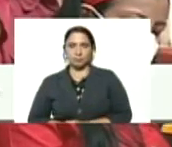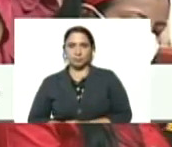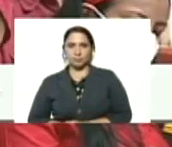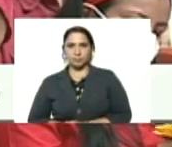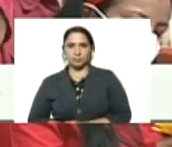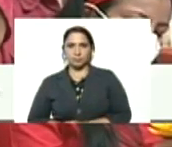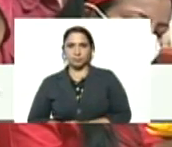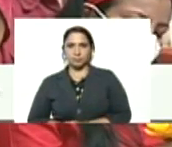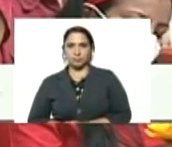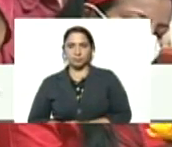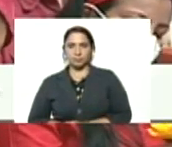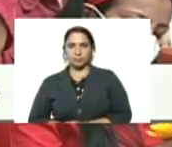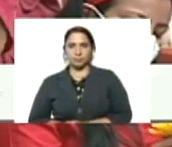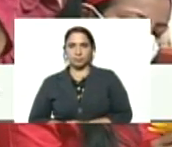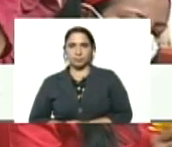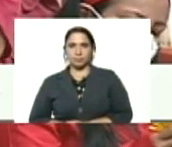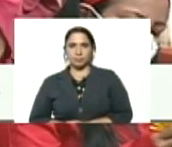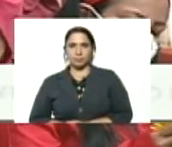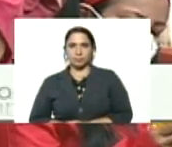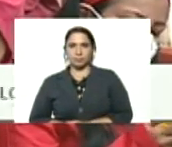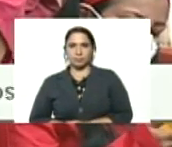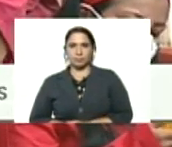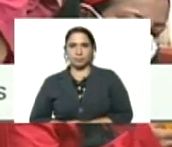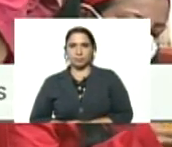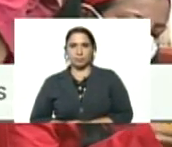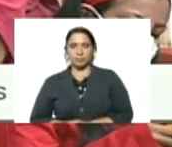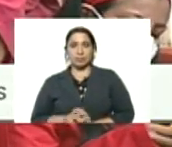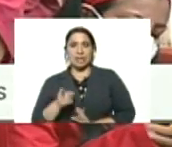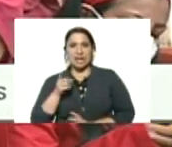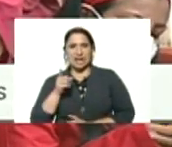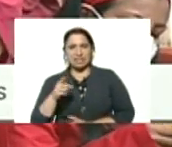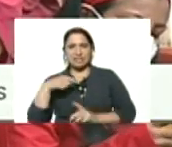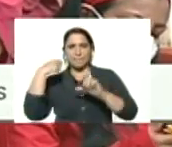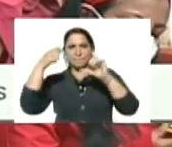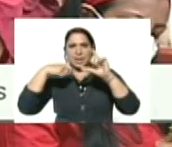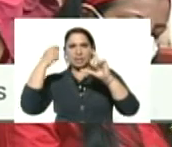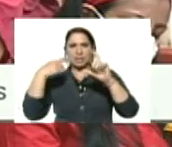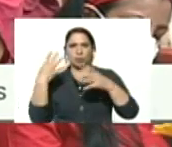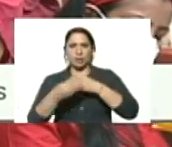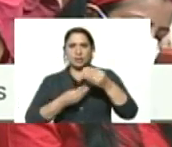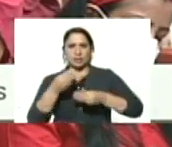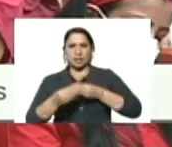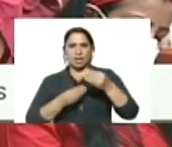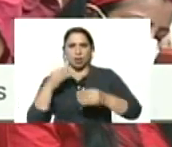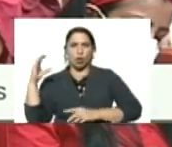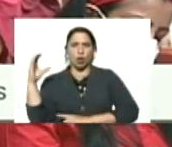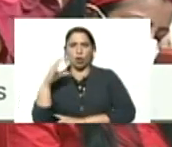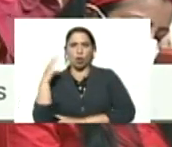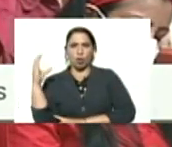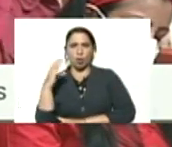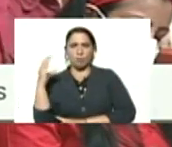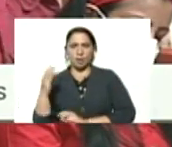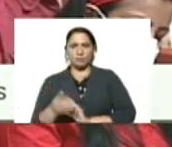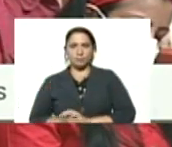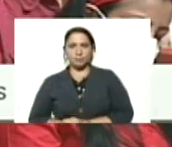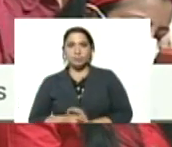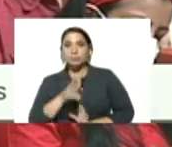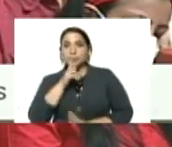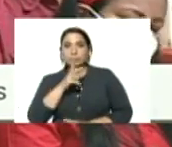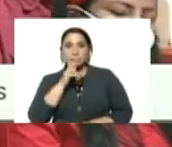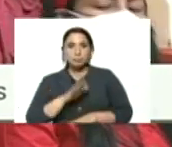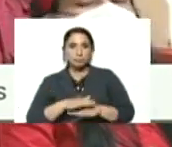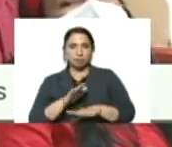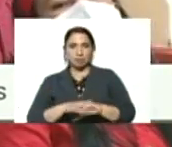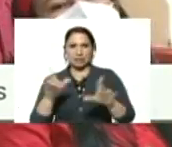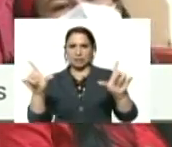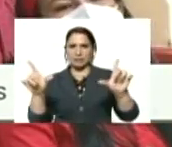años, esa serie que hicieron en Colombia, terrible, horrible, la van a pasar en